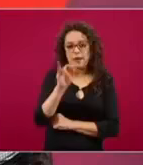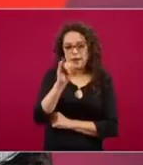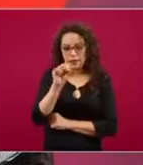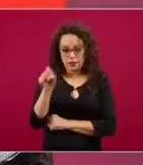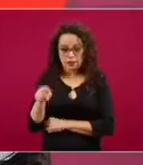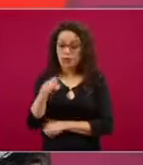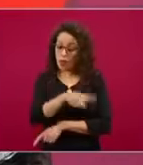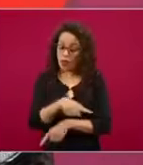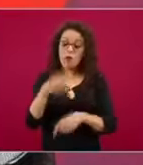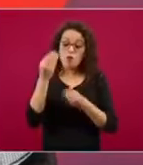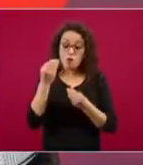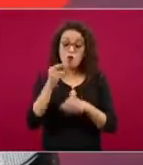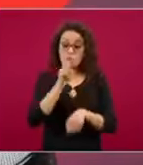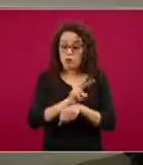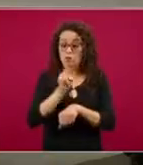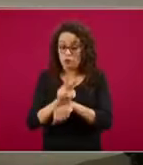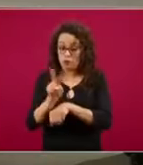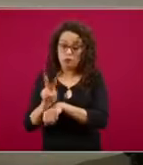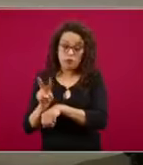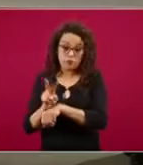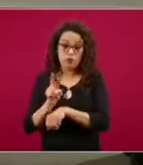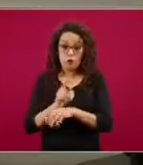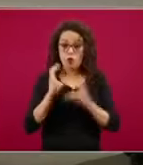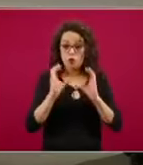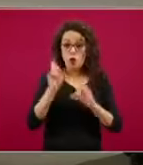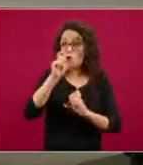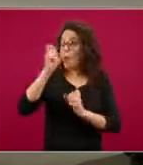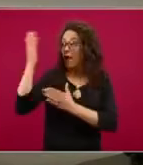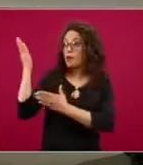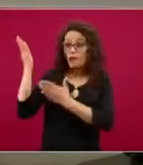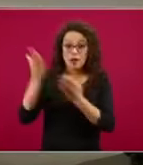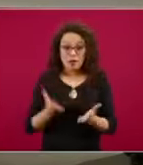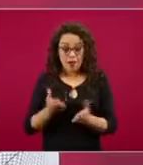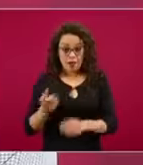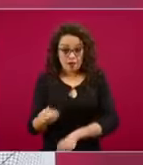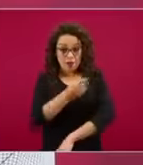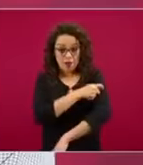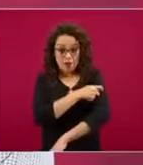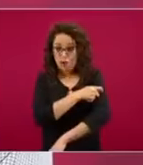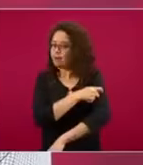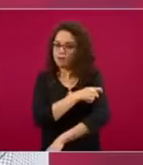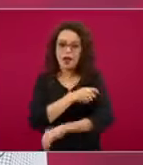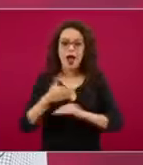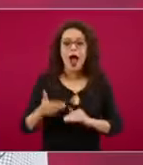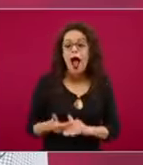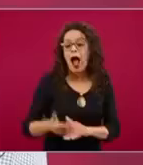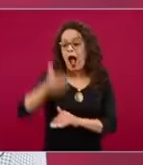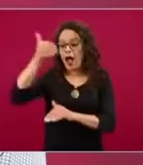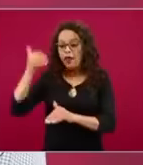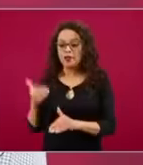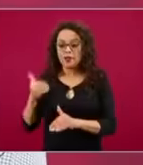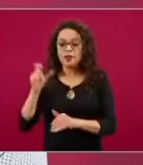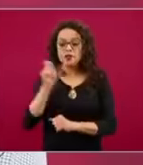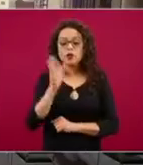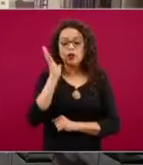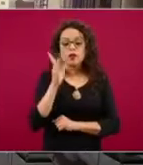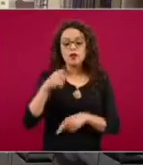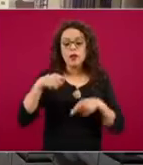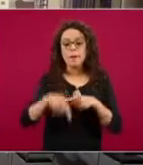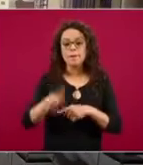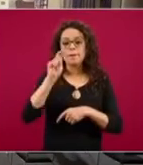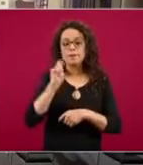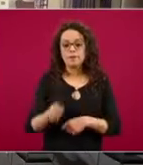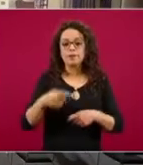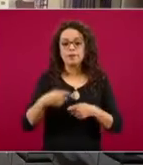no solamente a cuando llegue la vacuna, sino desde antes, es decir, cuando ya se empiecen a emitir los